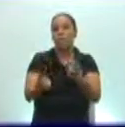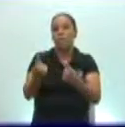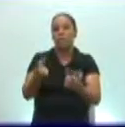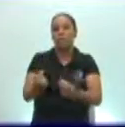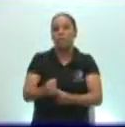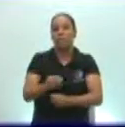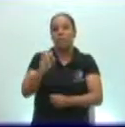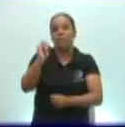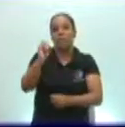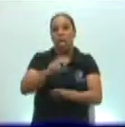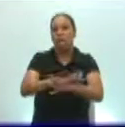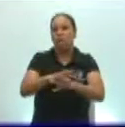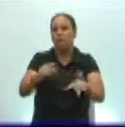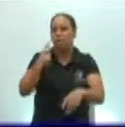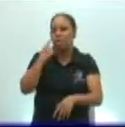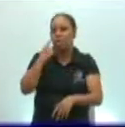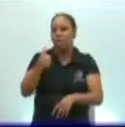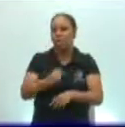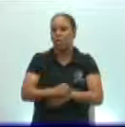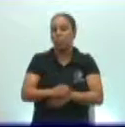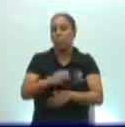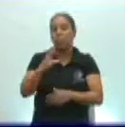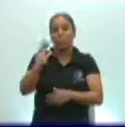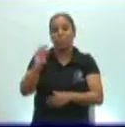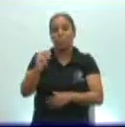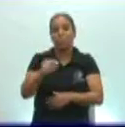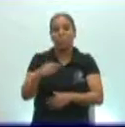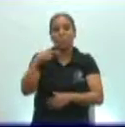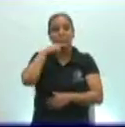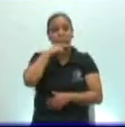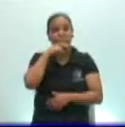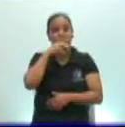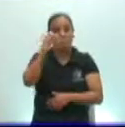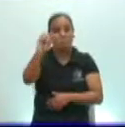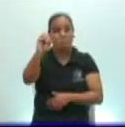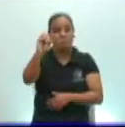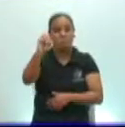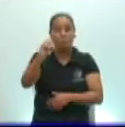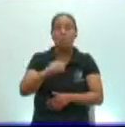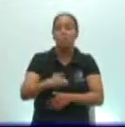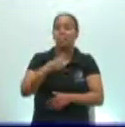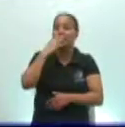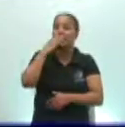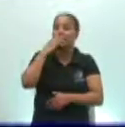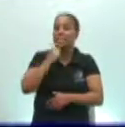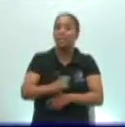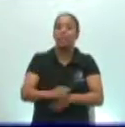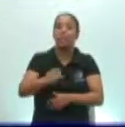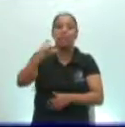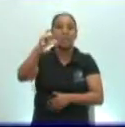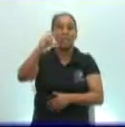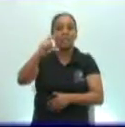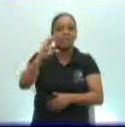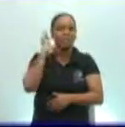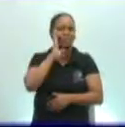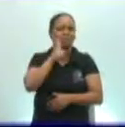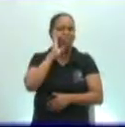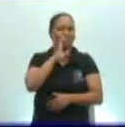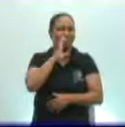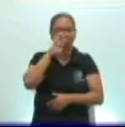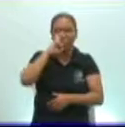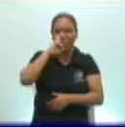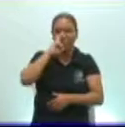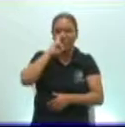ustedes la conocen, nos está representando al elemento químico oxígeno. Y la C nos representa el elemento